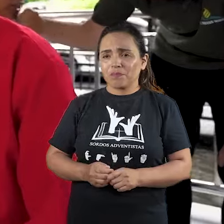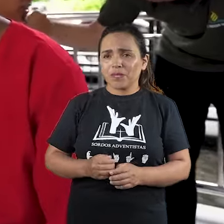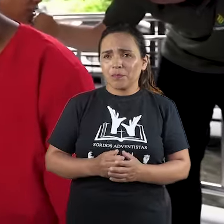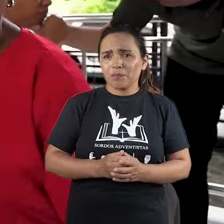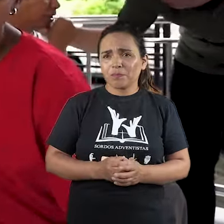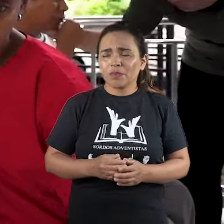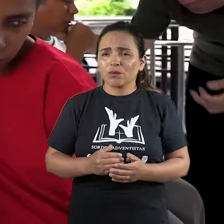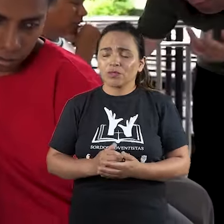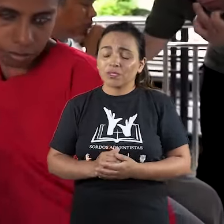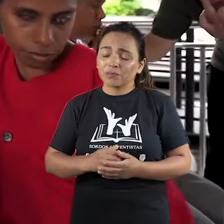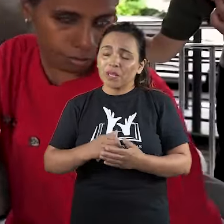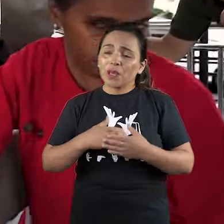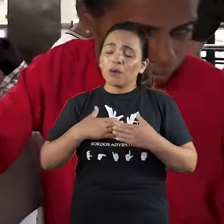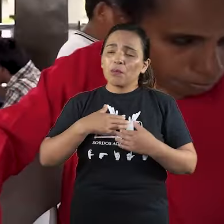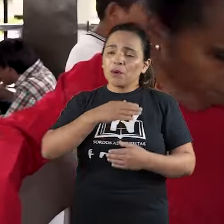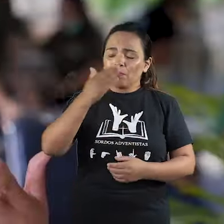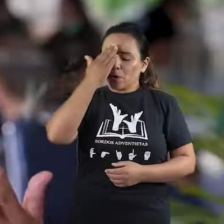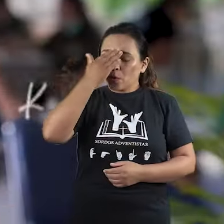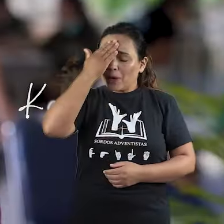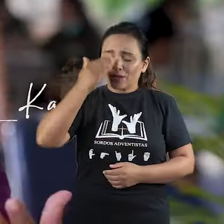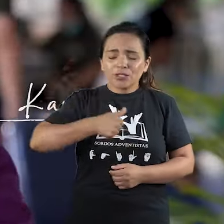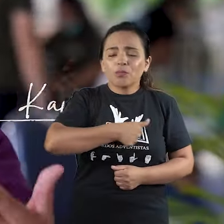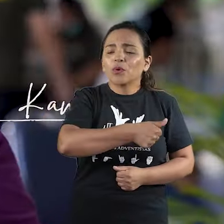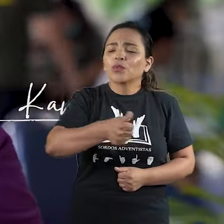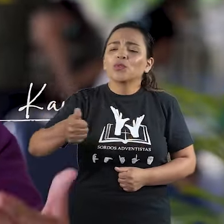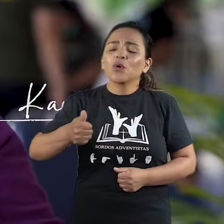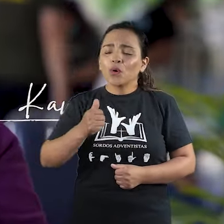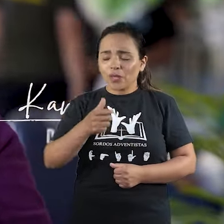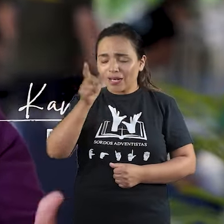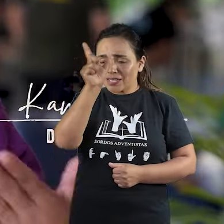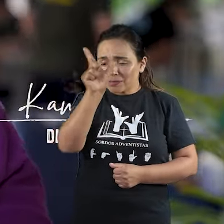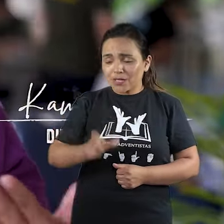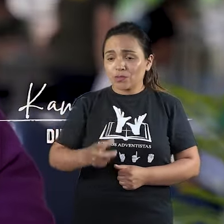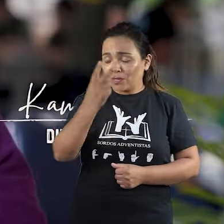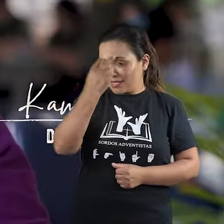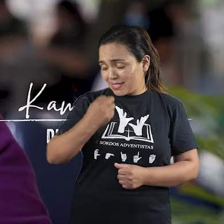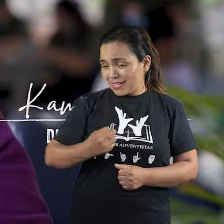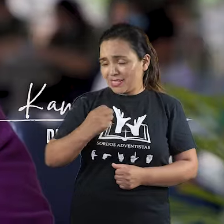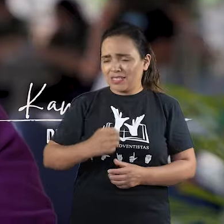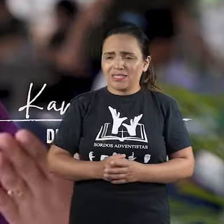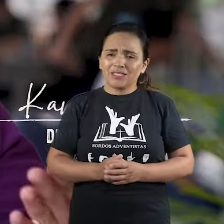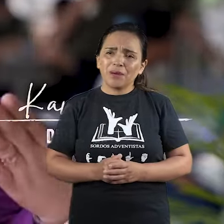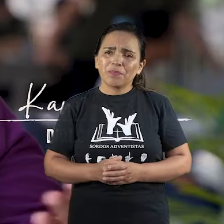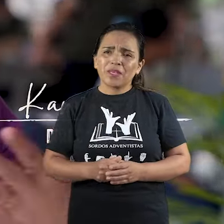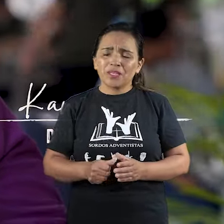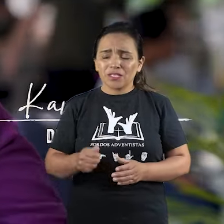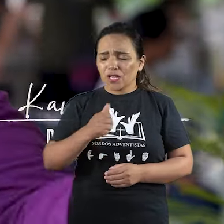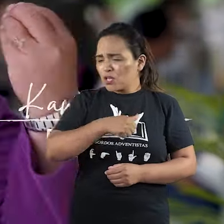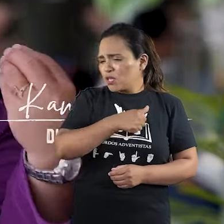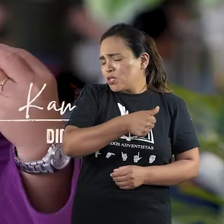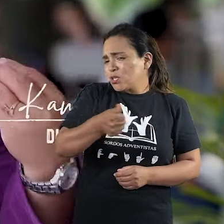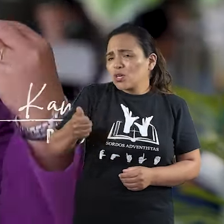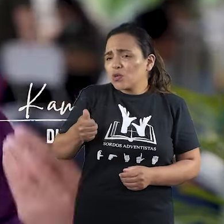cabo por la Iglesia Adventista local. Estoy muy contenta porque entendí que no todos los discapacitados visuales reciben